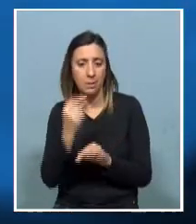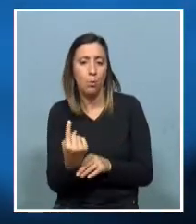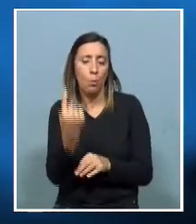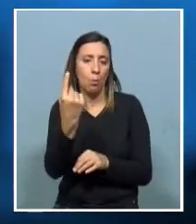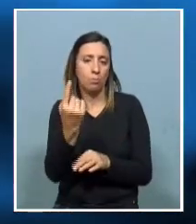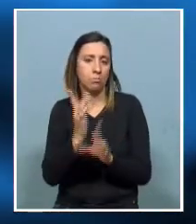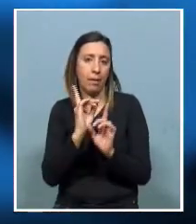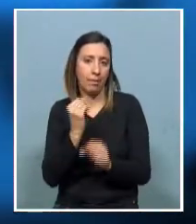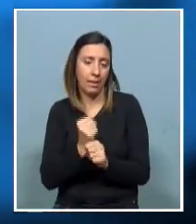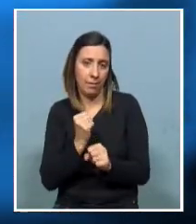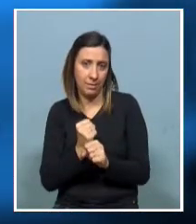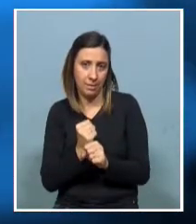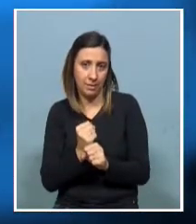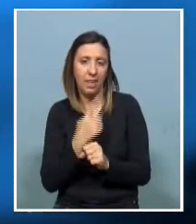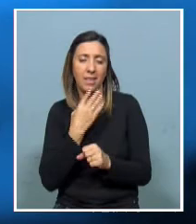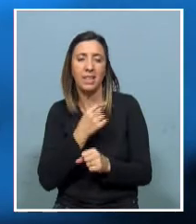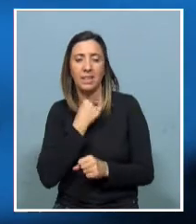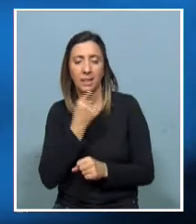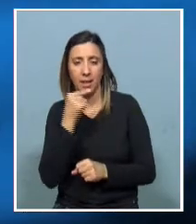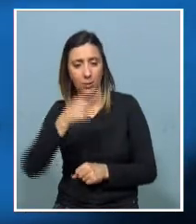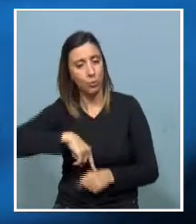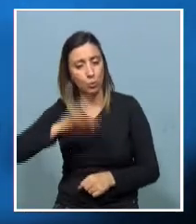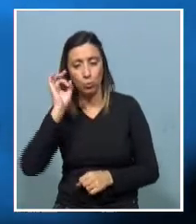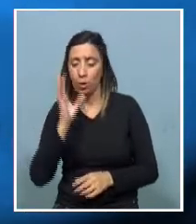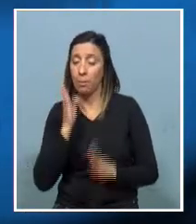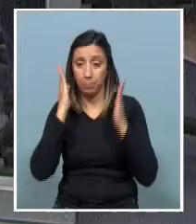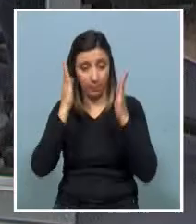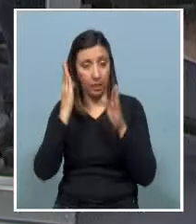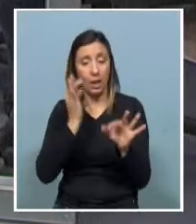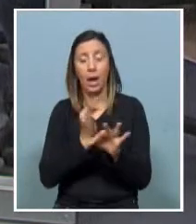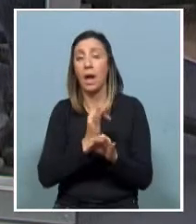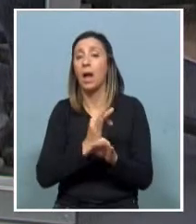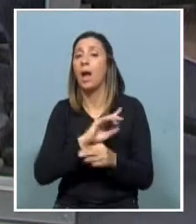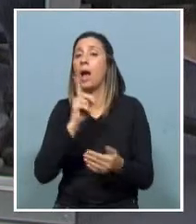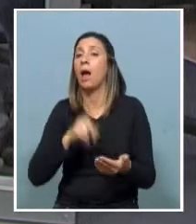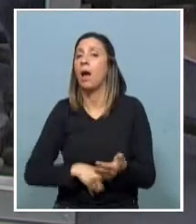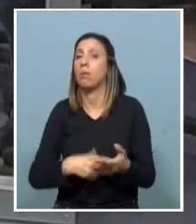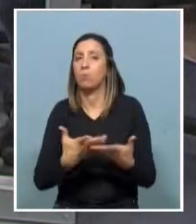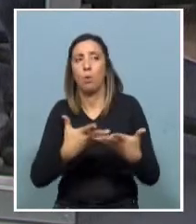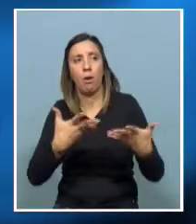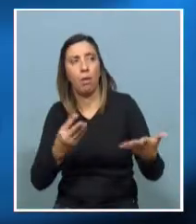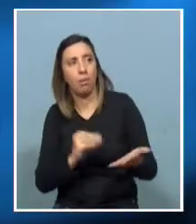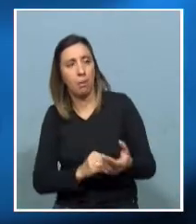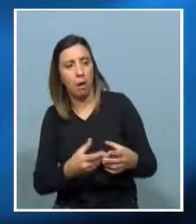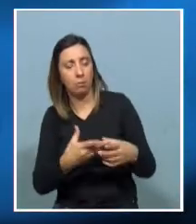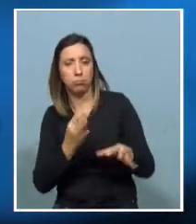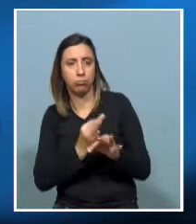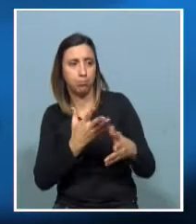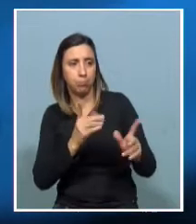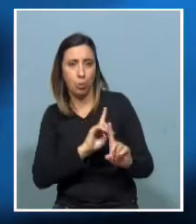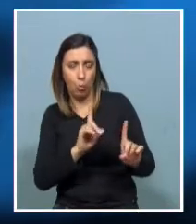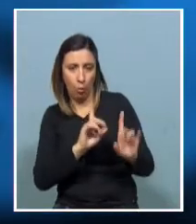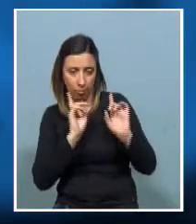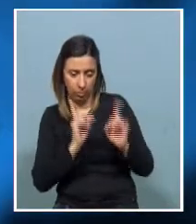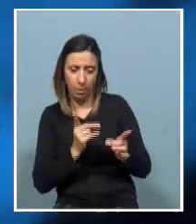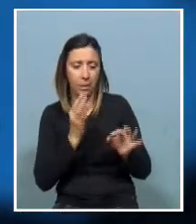único y que verdaderamente habla que no solo estamos destinando recursos a aquellos lugares más céntricos o establecimientos más